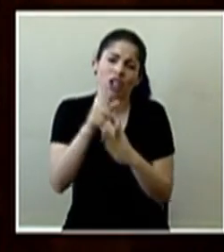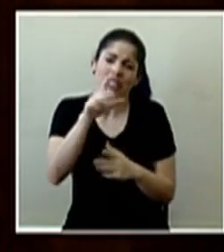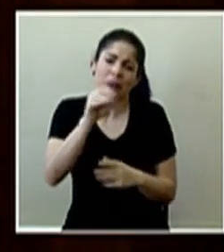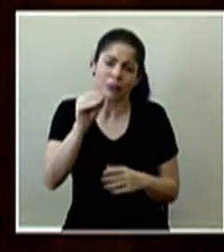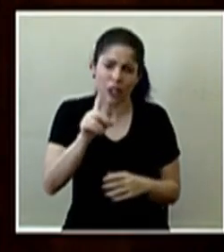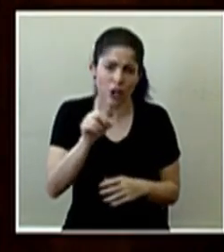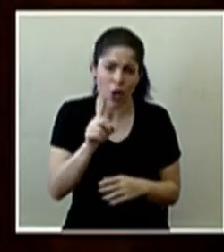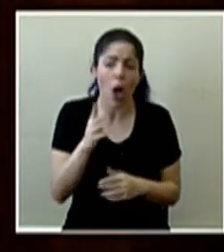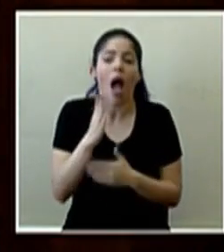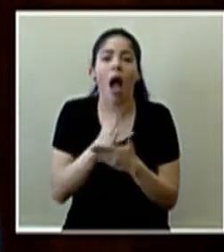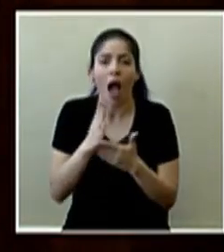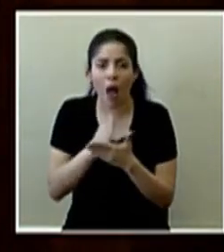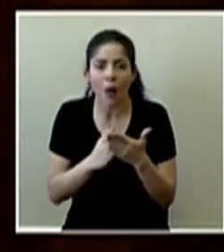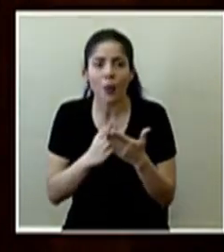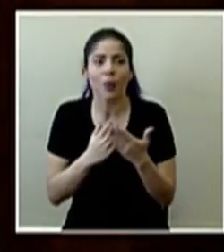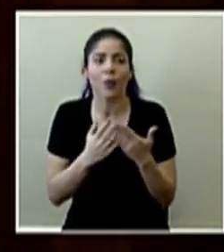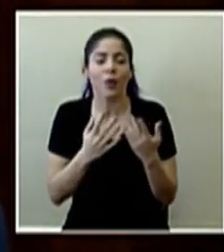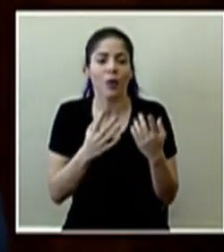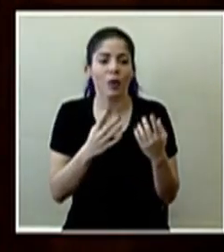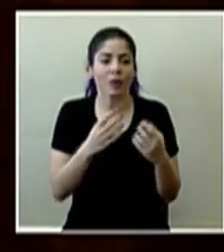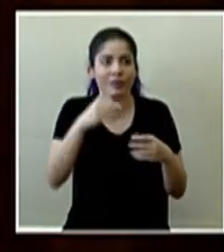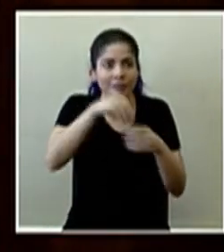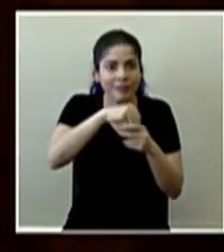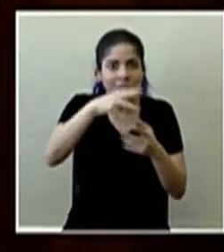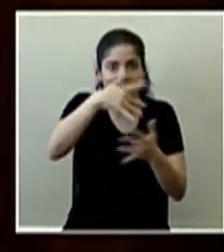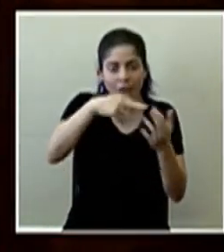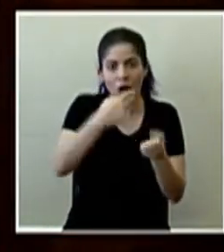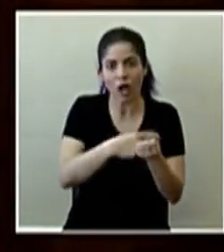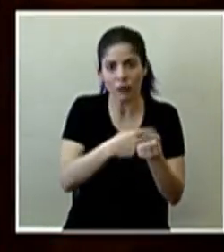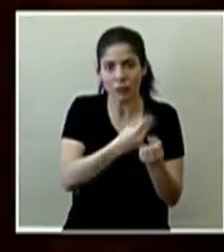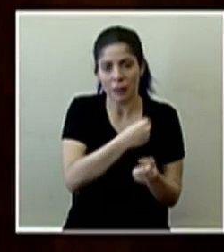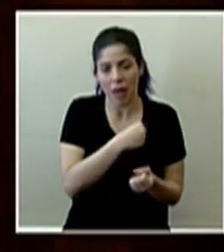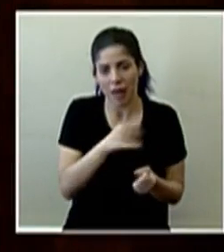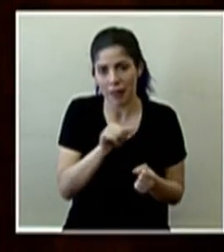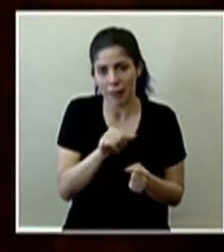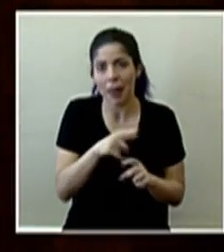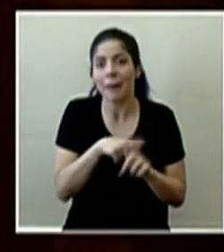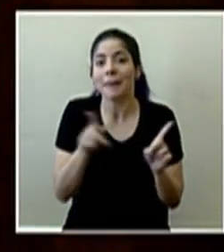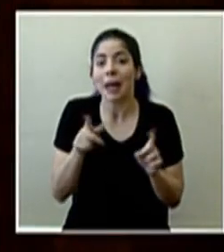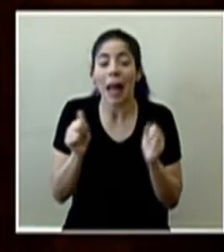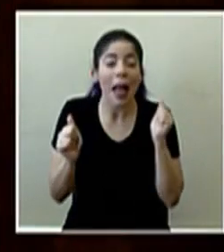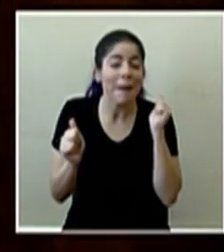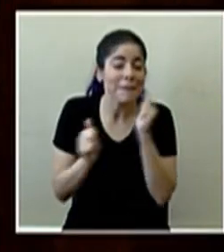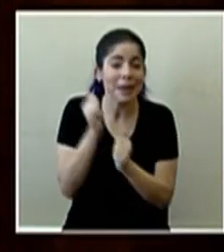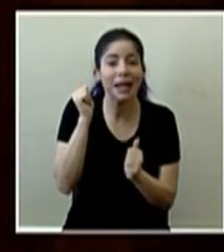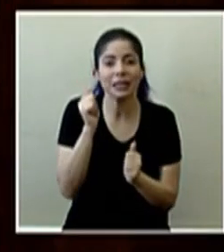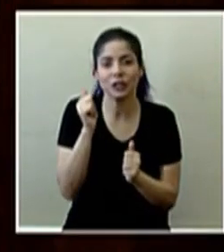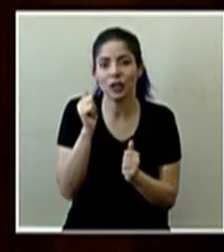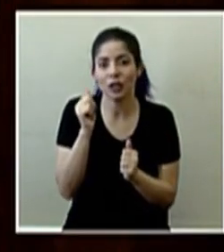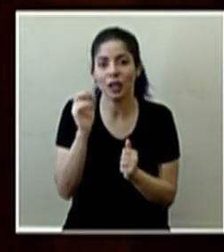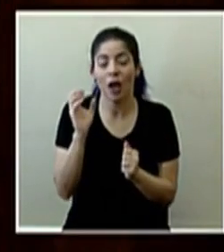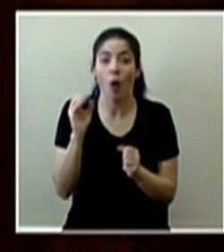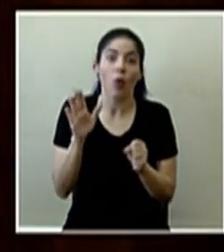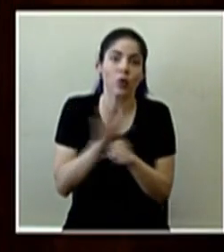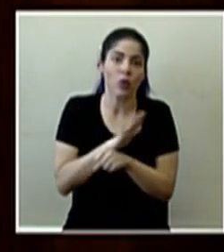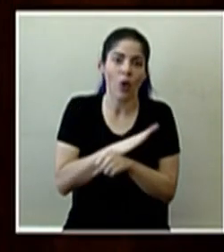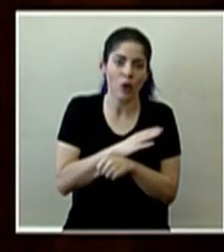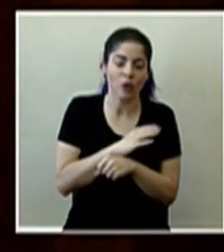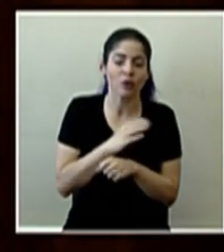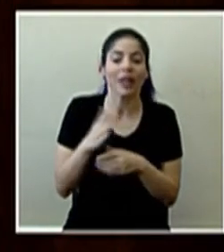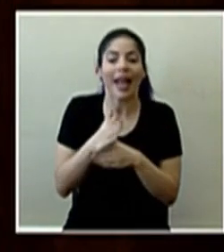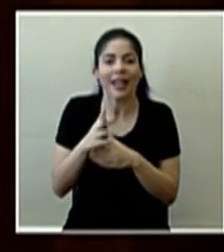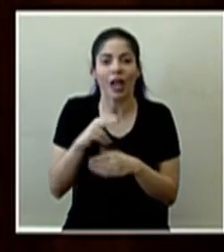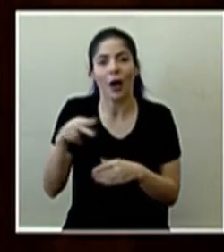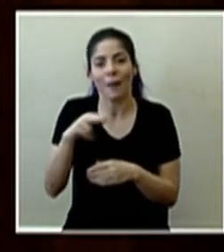así. Hubo contagios que han sido en el entorno hospitalario, pero la gran mayoría, si no todos,